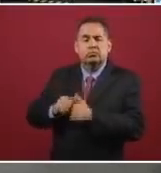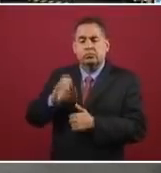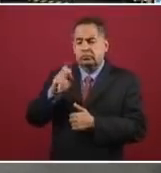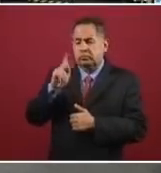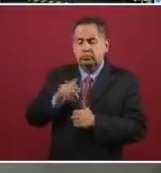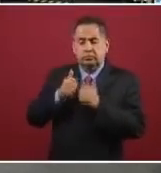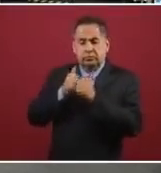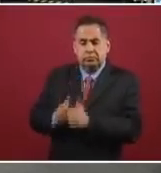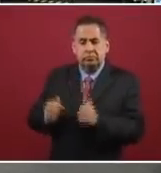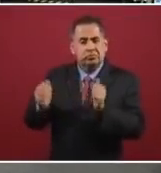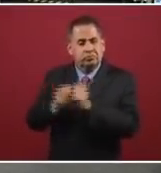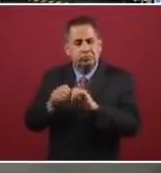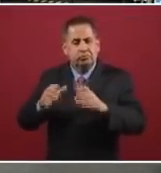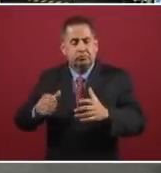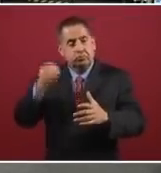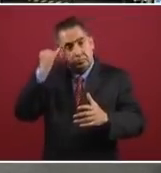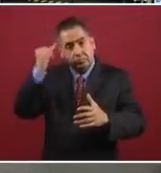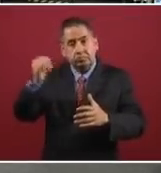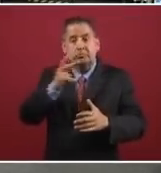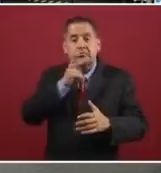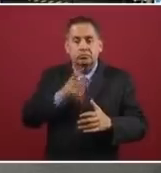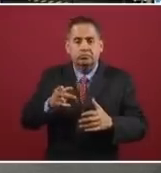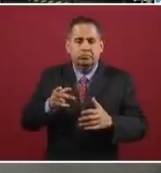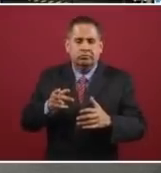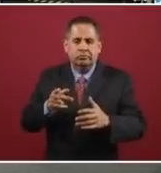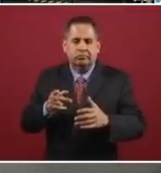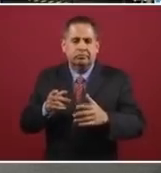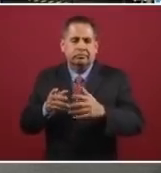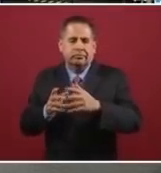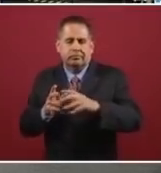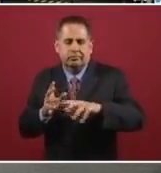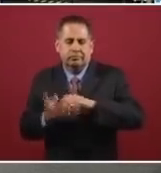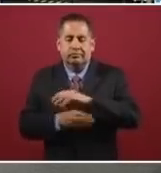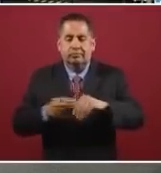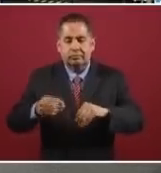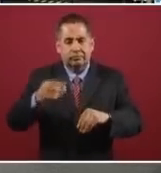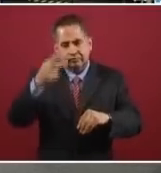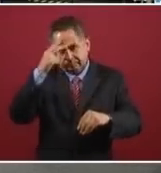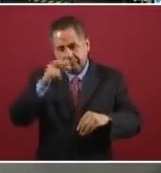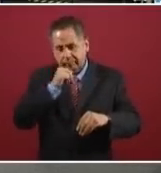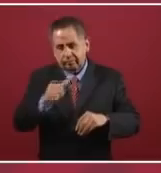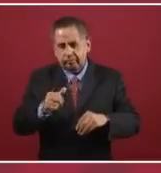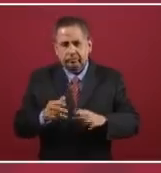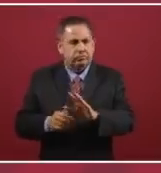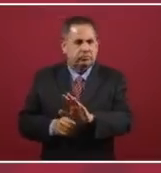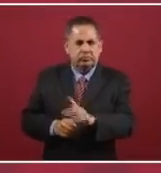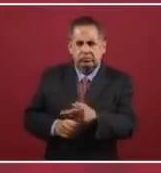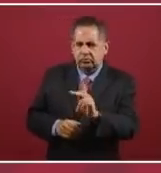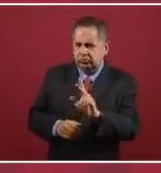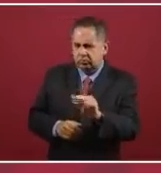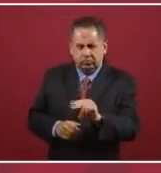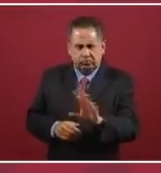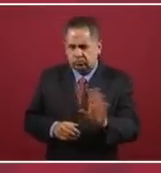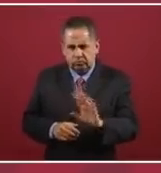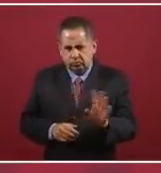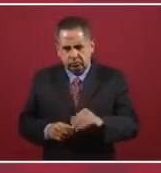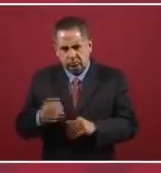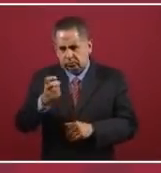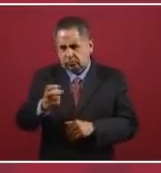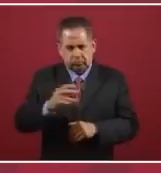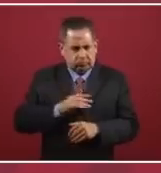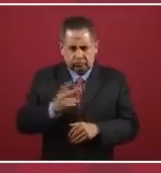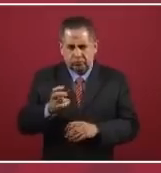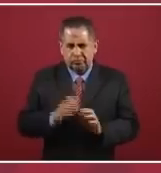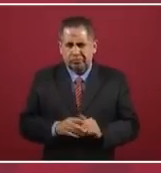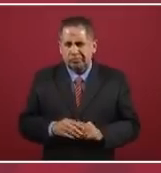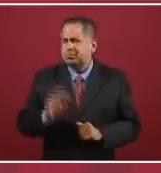con las miras de que obviamente Pemex dejaría de ser de México. Pero no, hay eso.